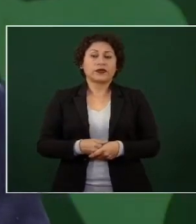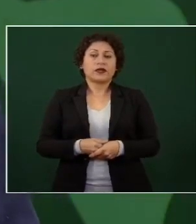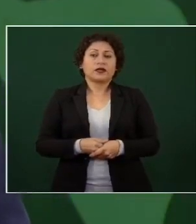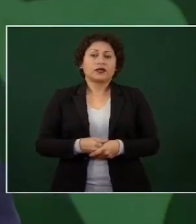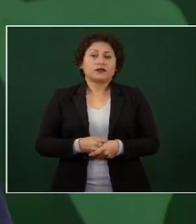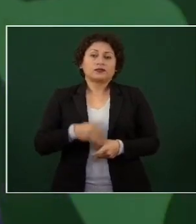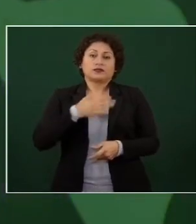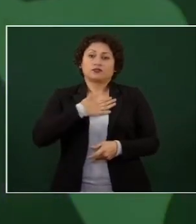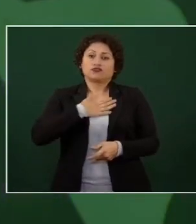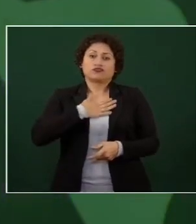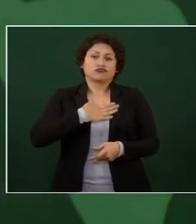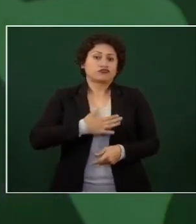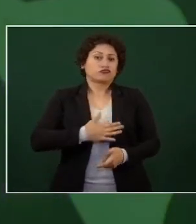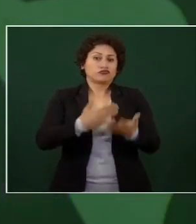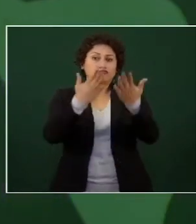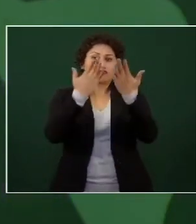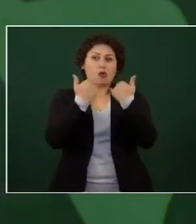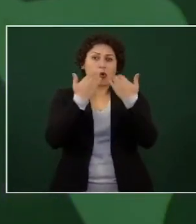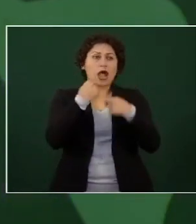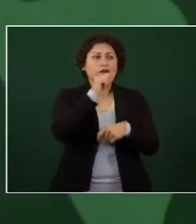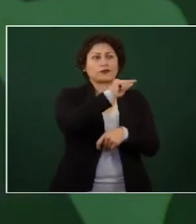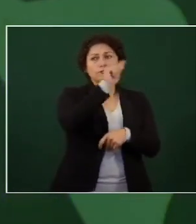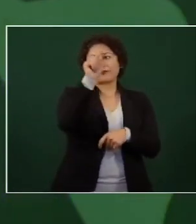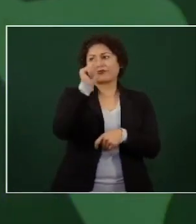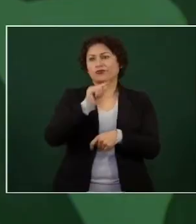muchas injusticias, hay muchos damnificados